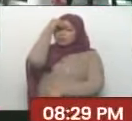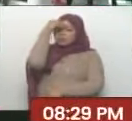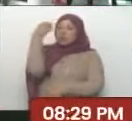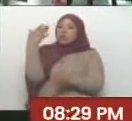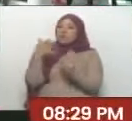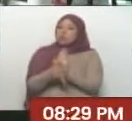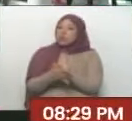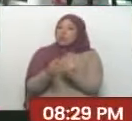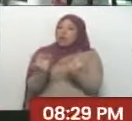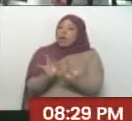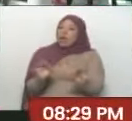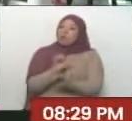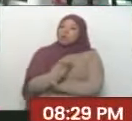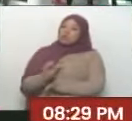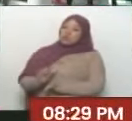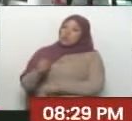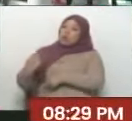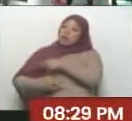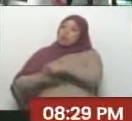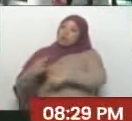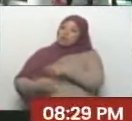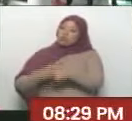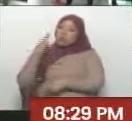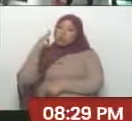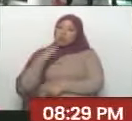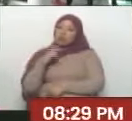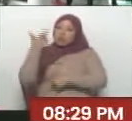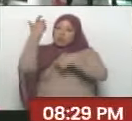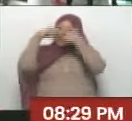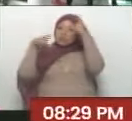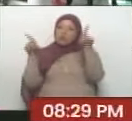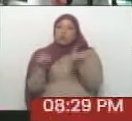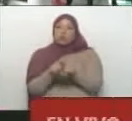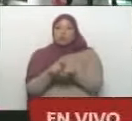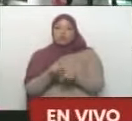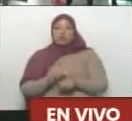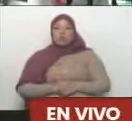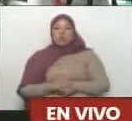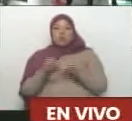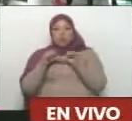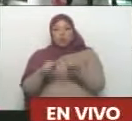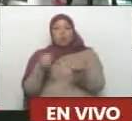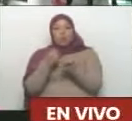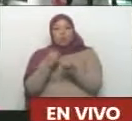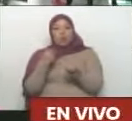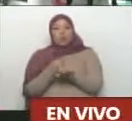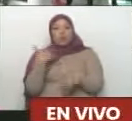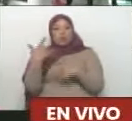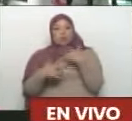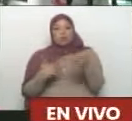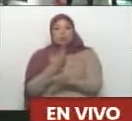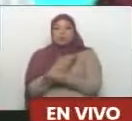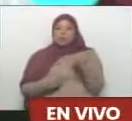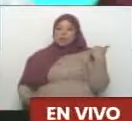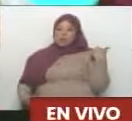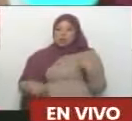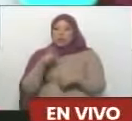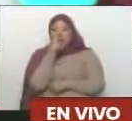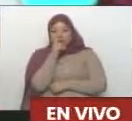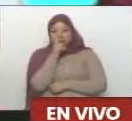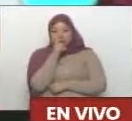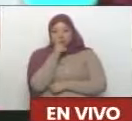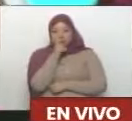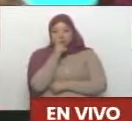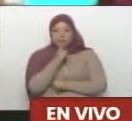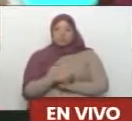revolución bolivariana, liderada en su inicio, en su génesis por el comandante Hugo Chávez y en continuación por su obra al presidente Nicolás Maduro, como podemos